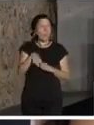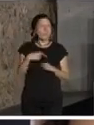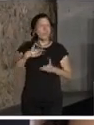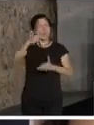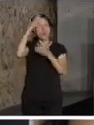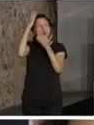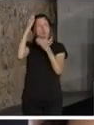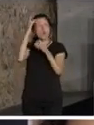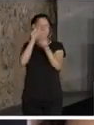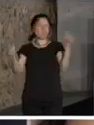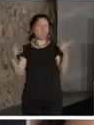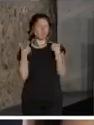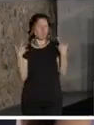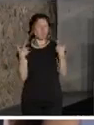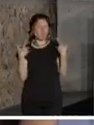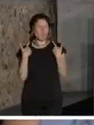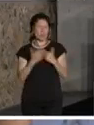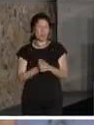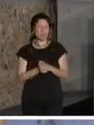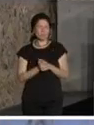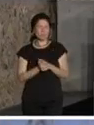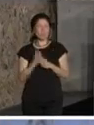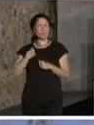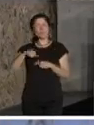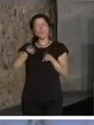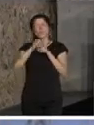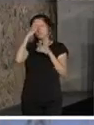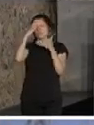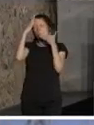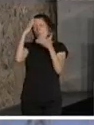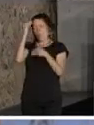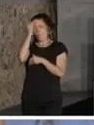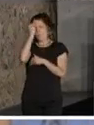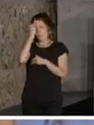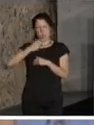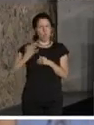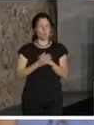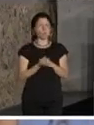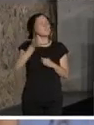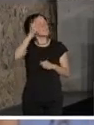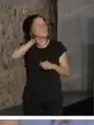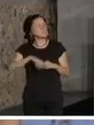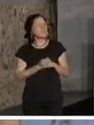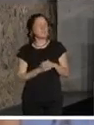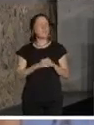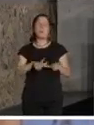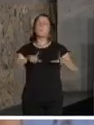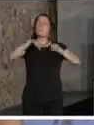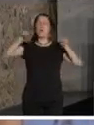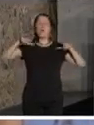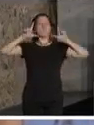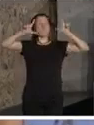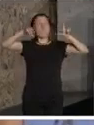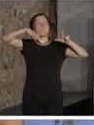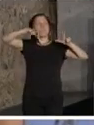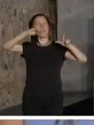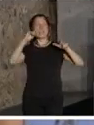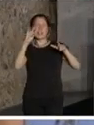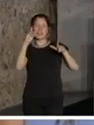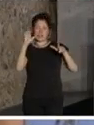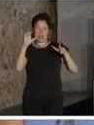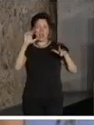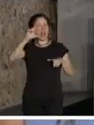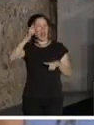ese homenaje a las víctimas que se merecen ese recuerdo esa memoria y también la placa y el homenaje para Matilde Landa